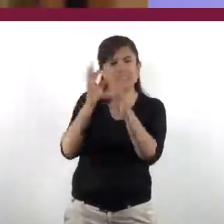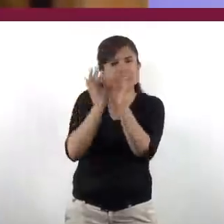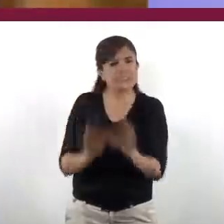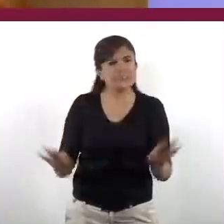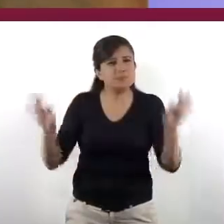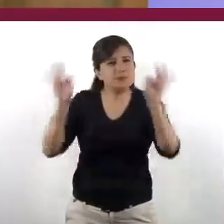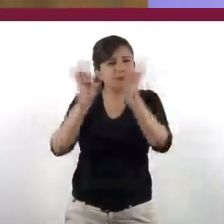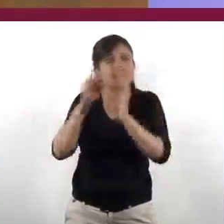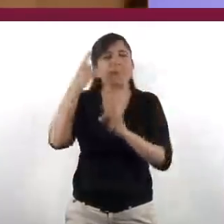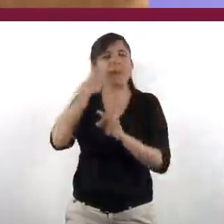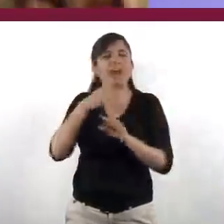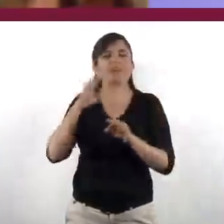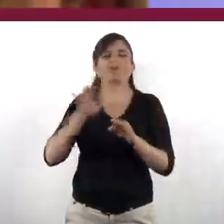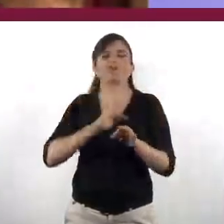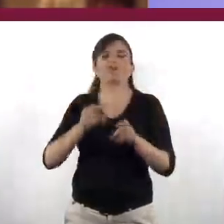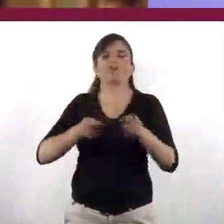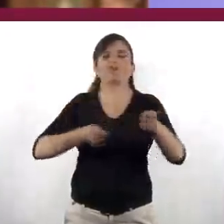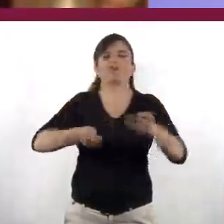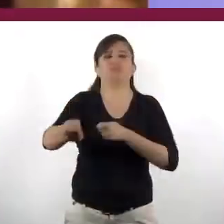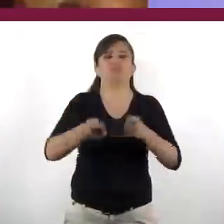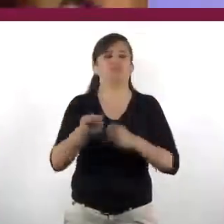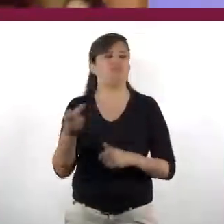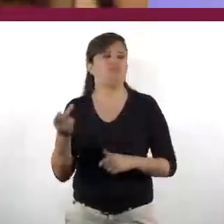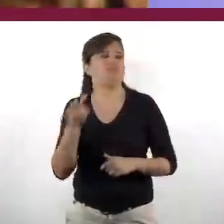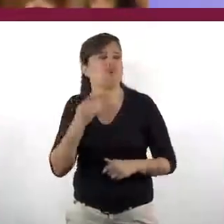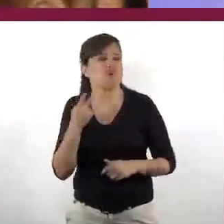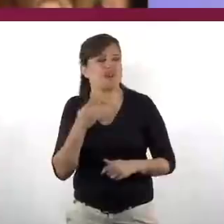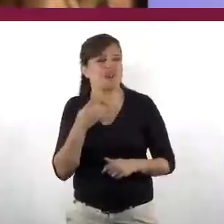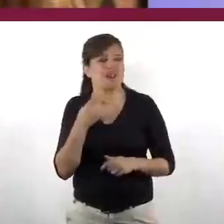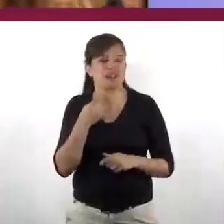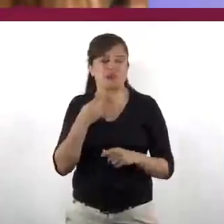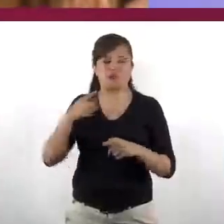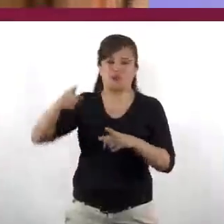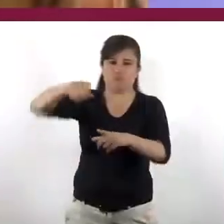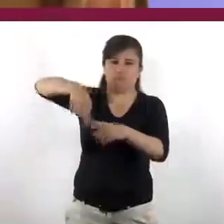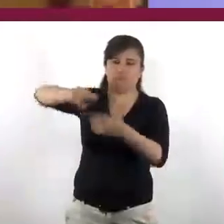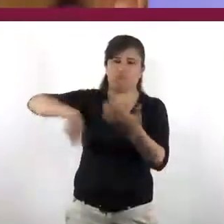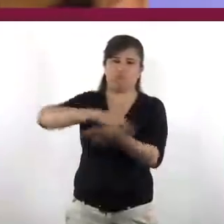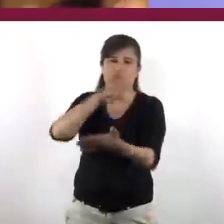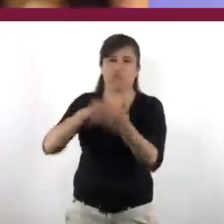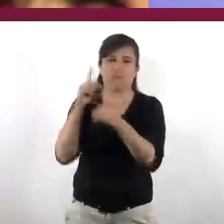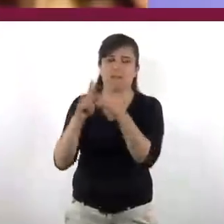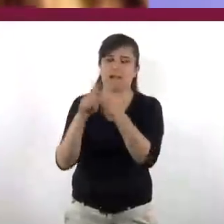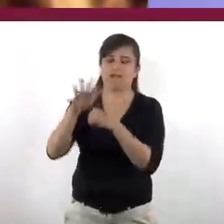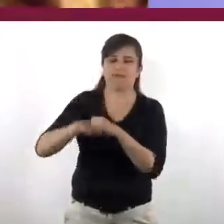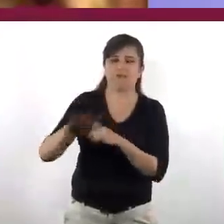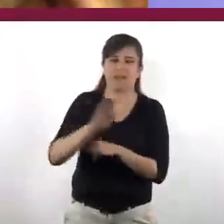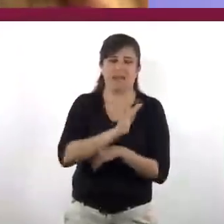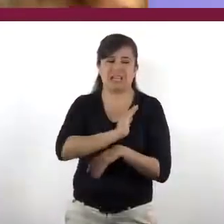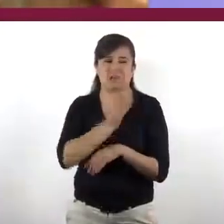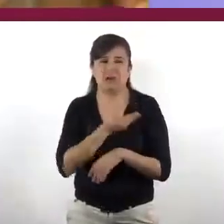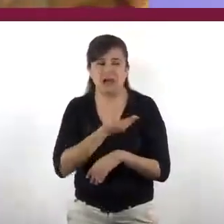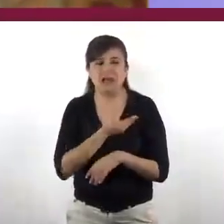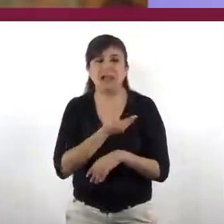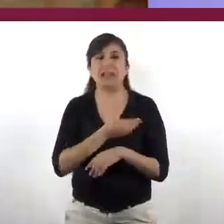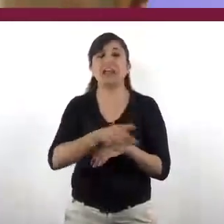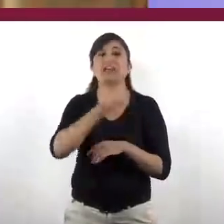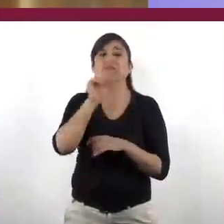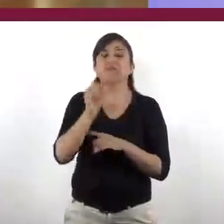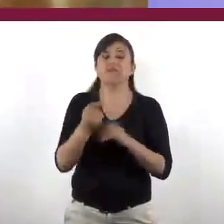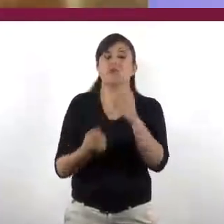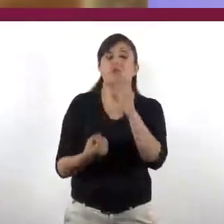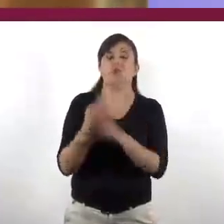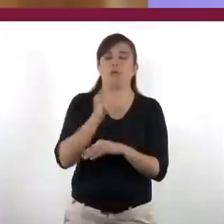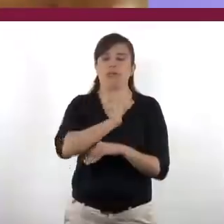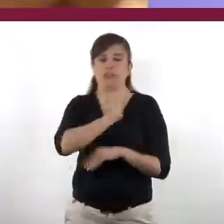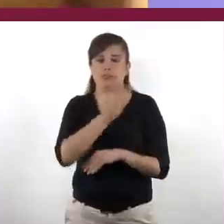fundamental recuperar el control político de la capital española y al mismo tiempo de la Nueva